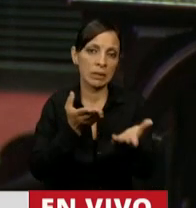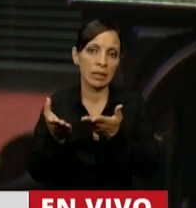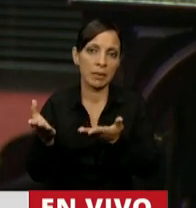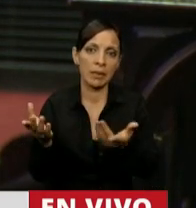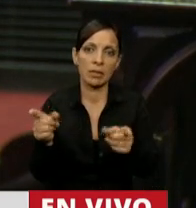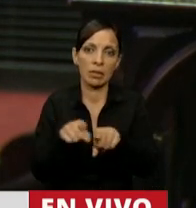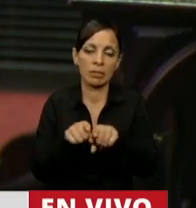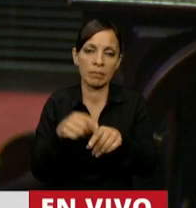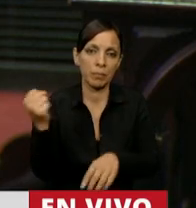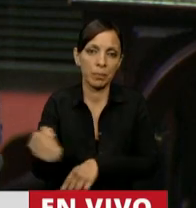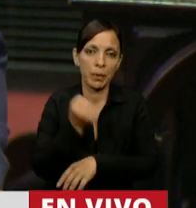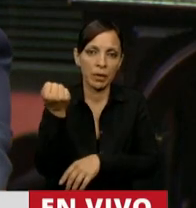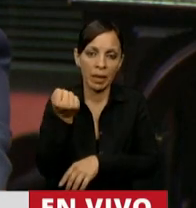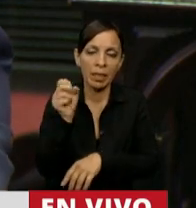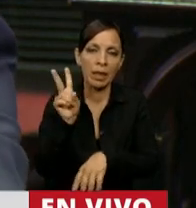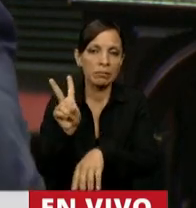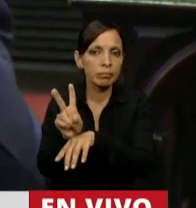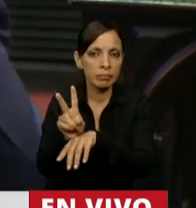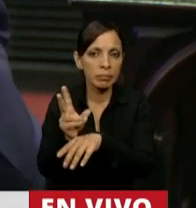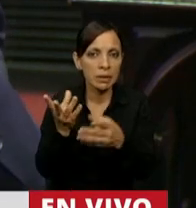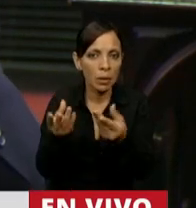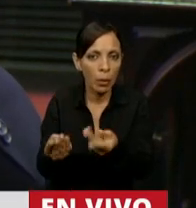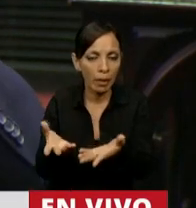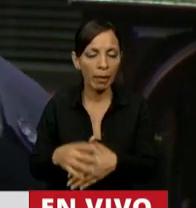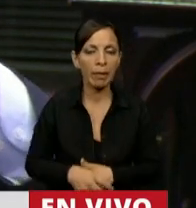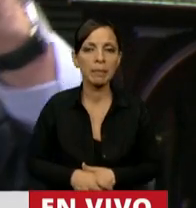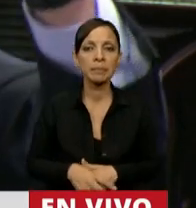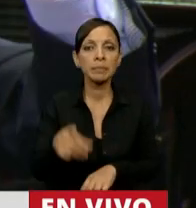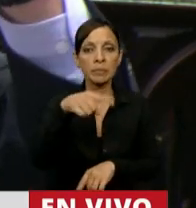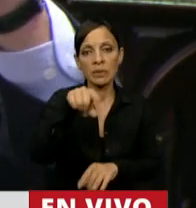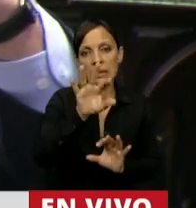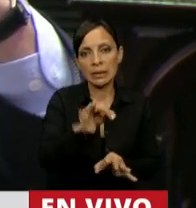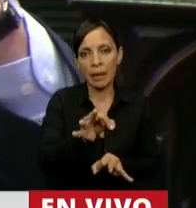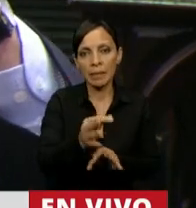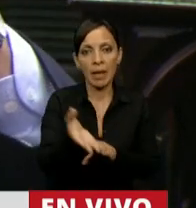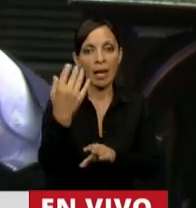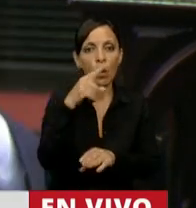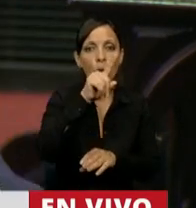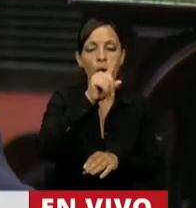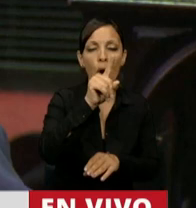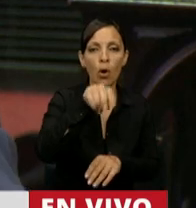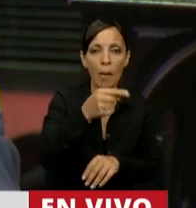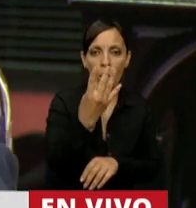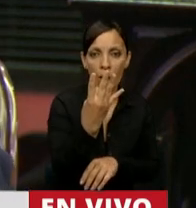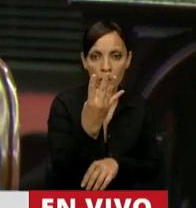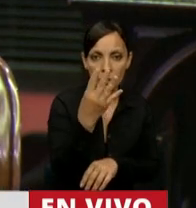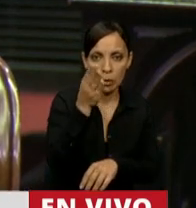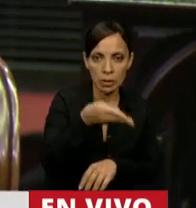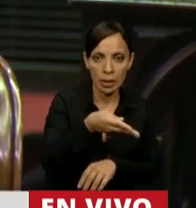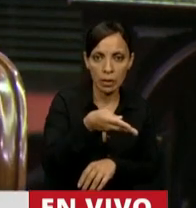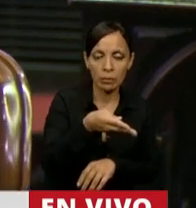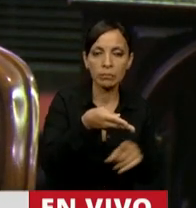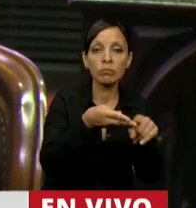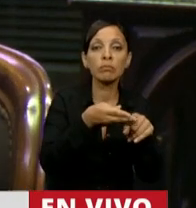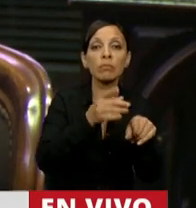esencial como es la seguridad. Como usted bien sabrá, nosotros teníamos el 1,4, se